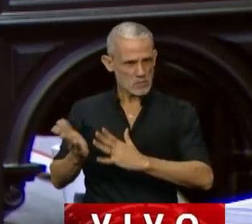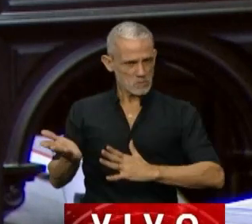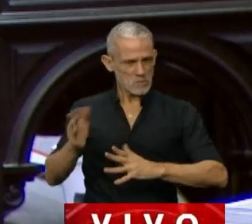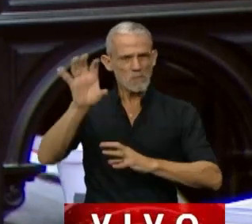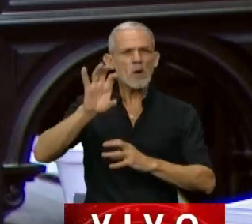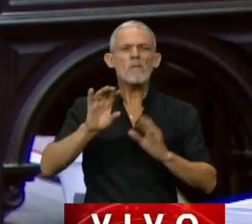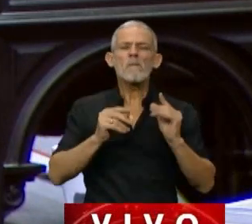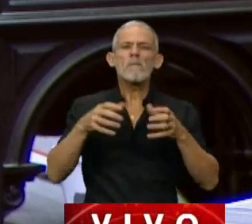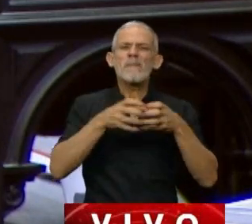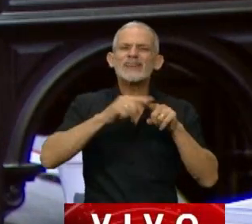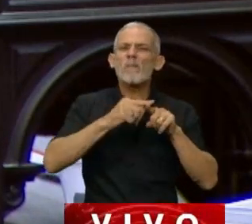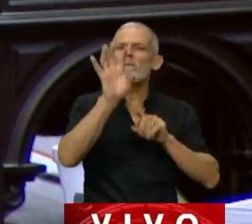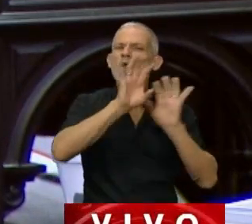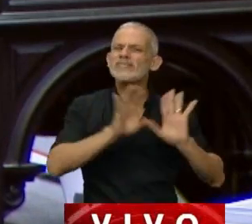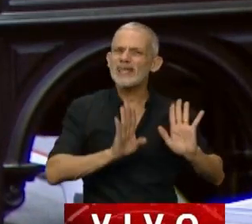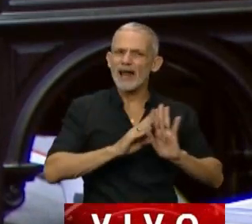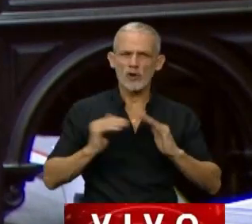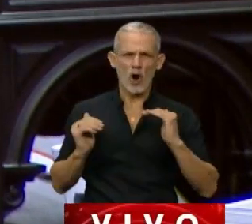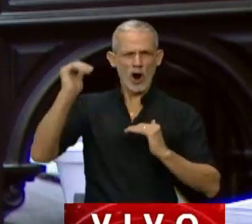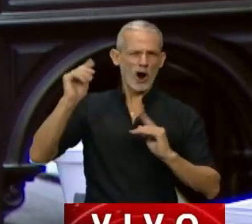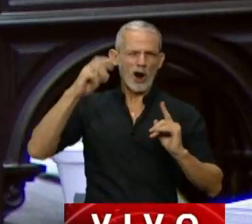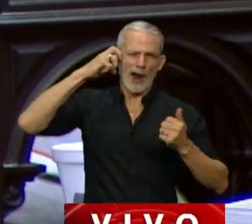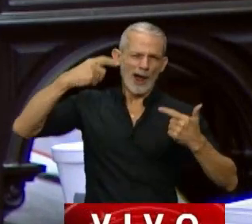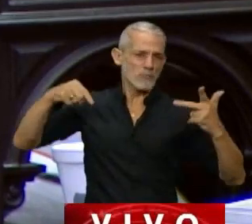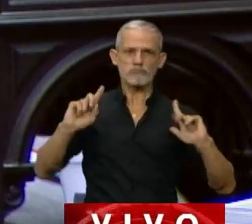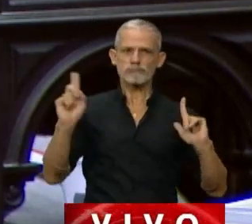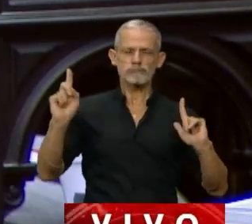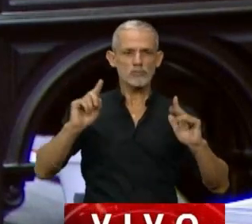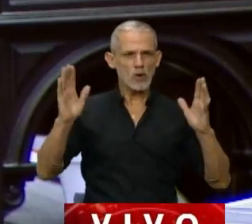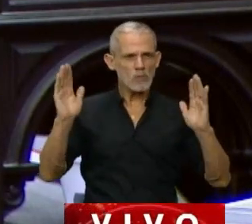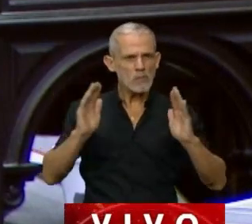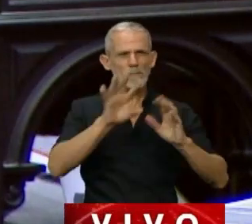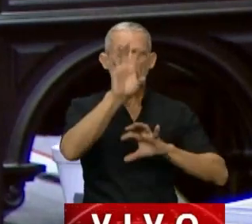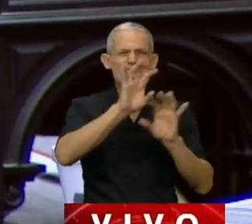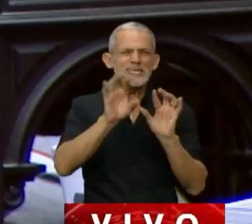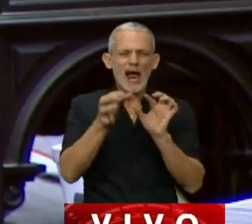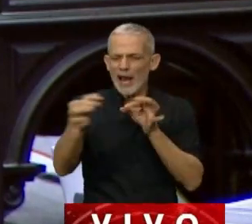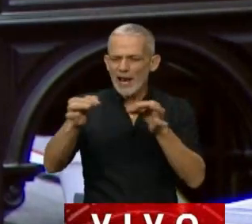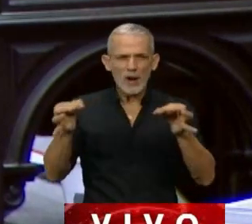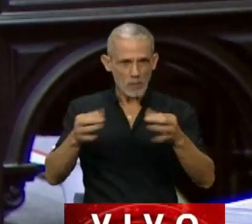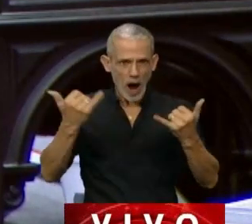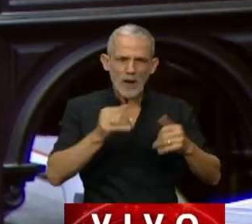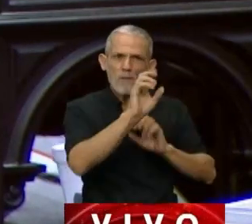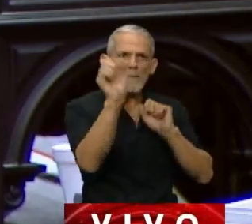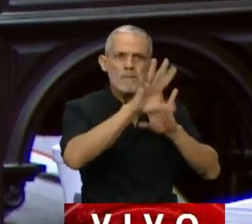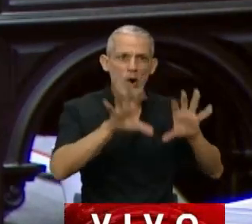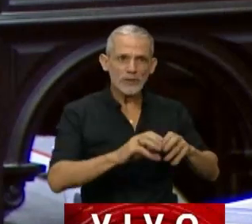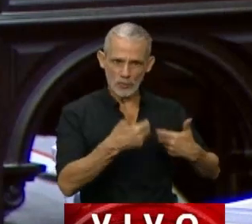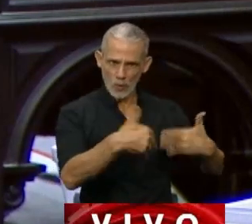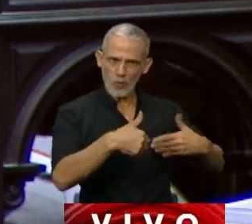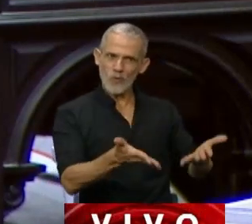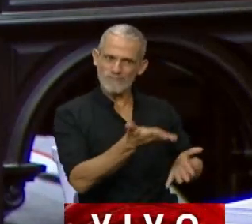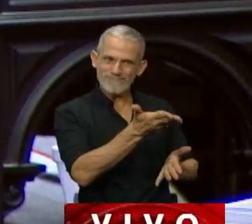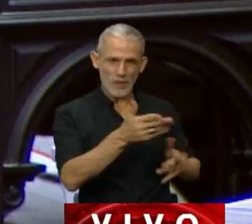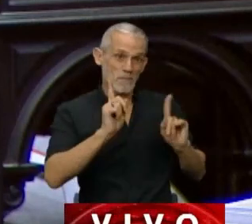de los partidos provinciales. Y esto no ha sido porque no gocen de popularidad en sus respectivas provincias. De